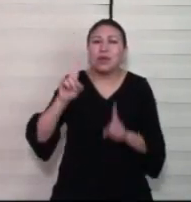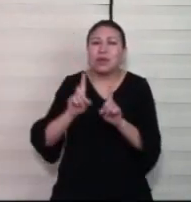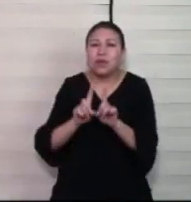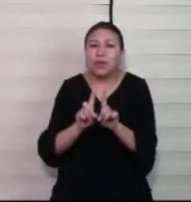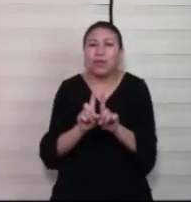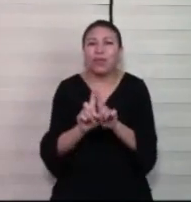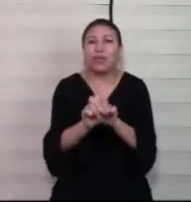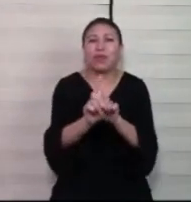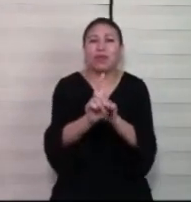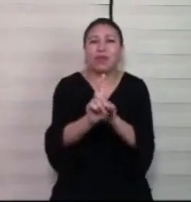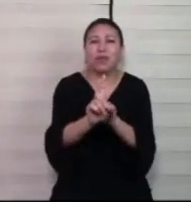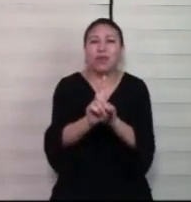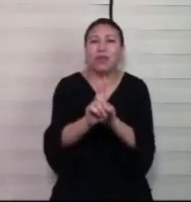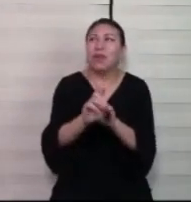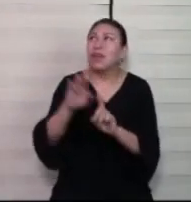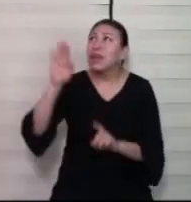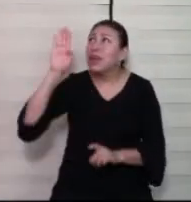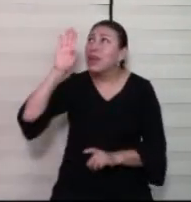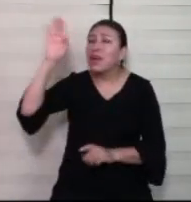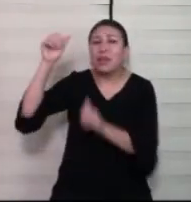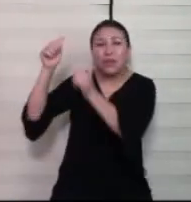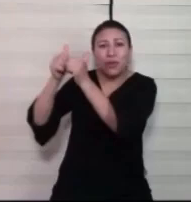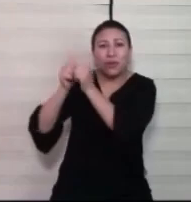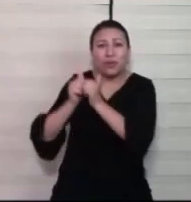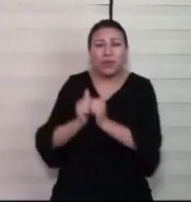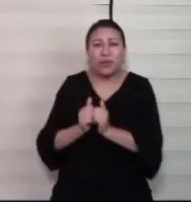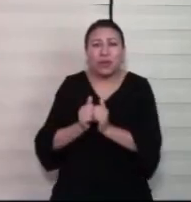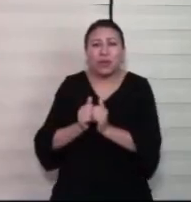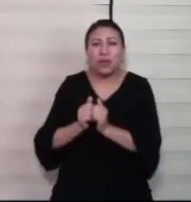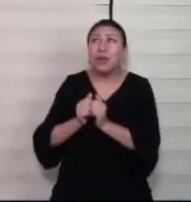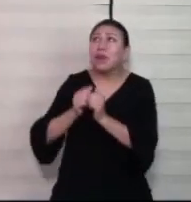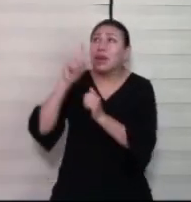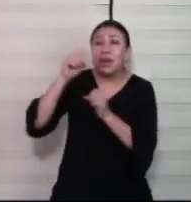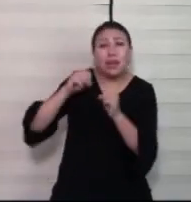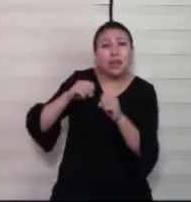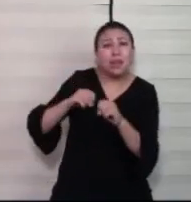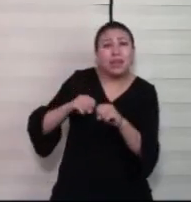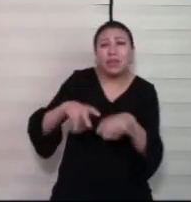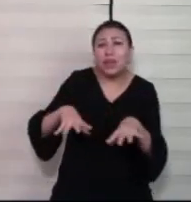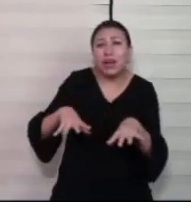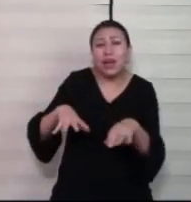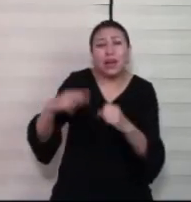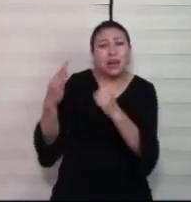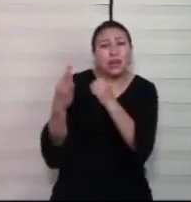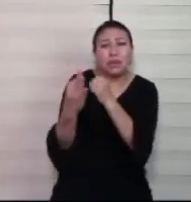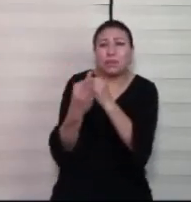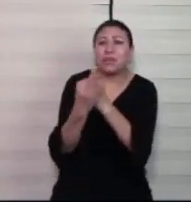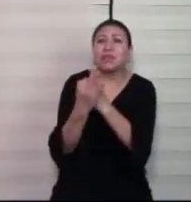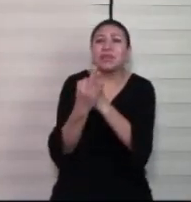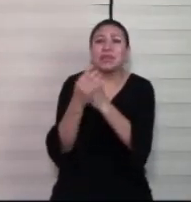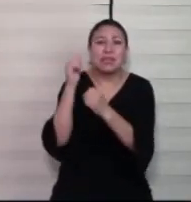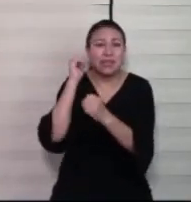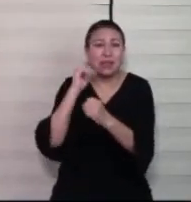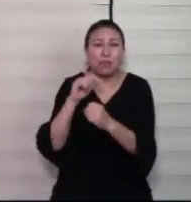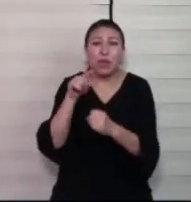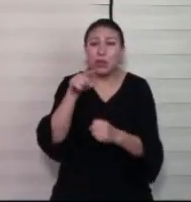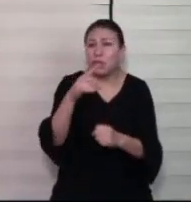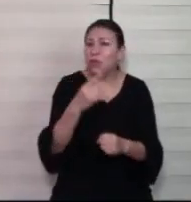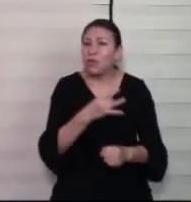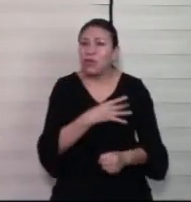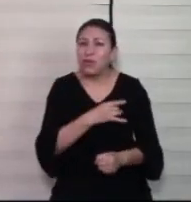ti. Él estará contigo, no te dejará, ni te desamparará. No